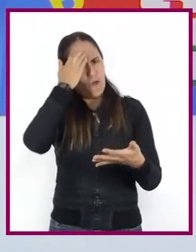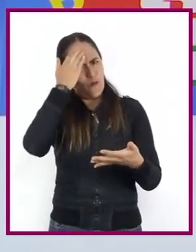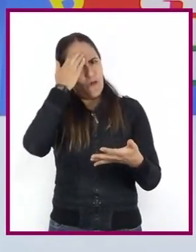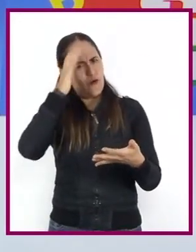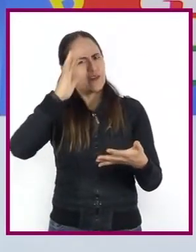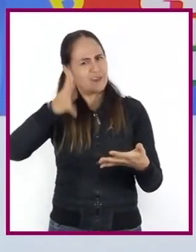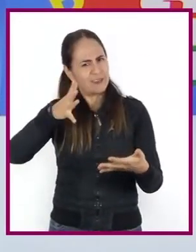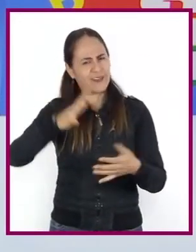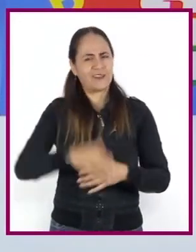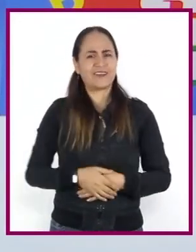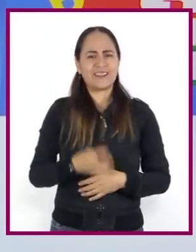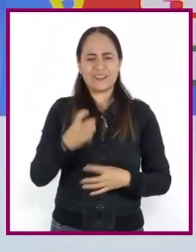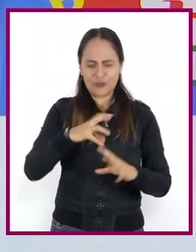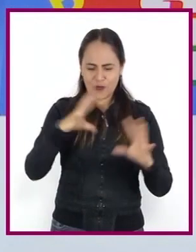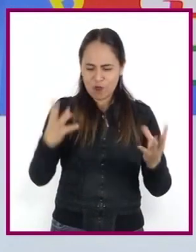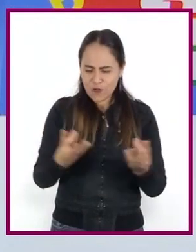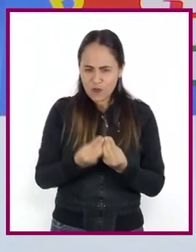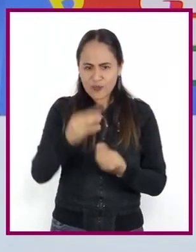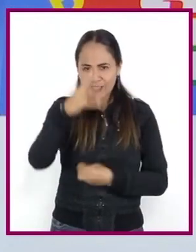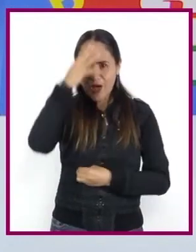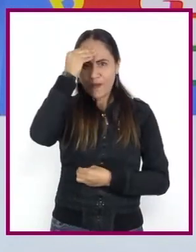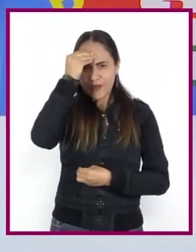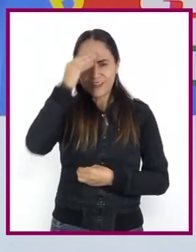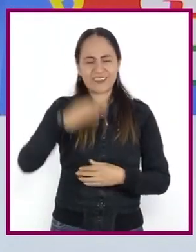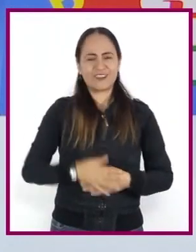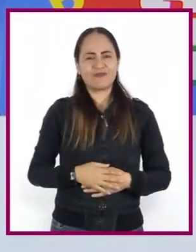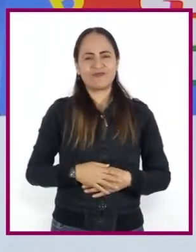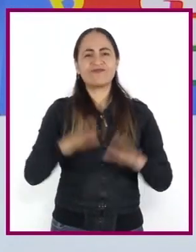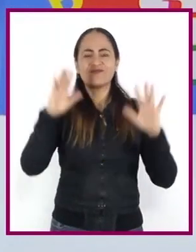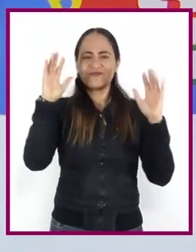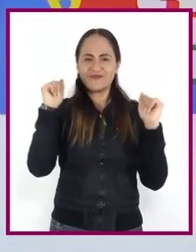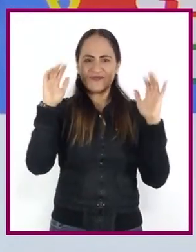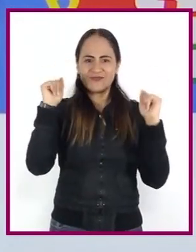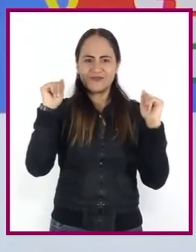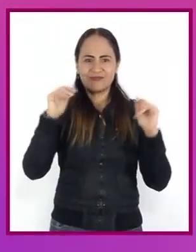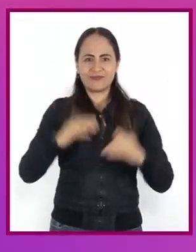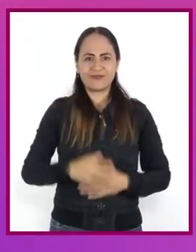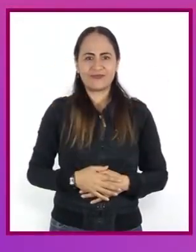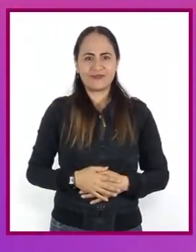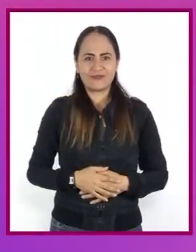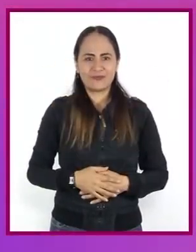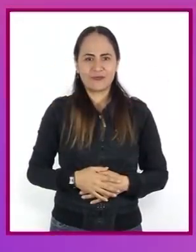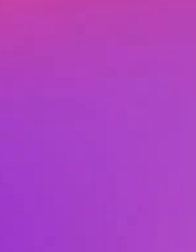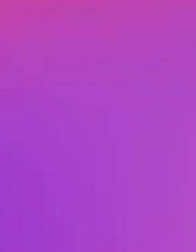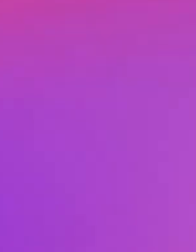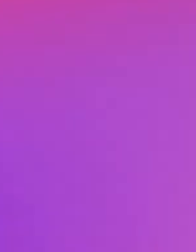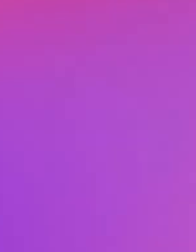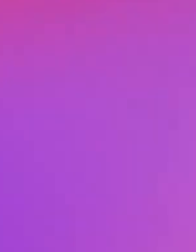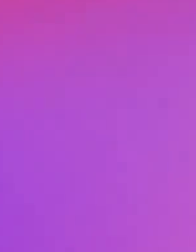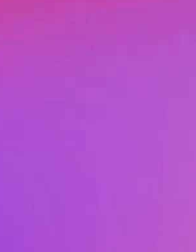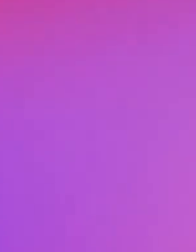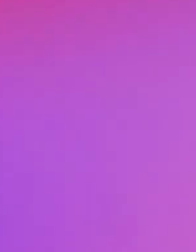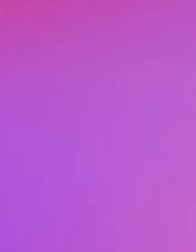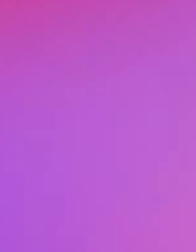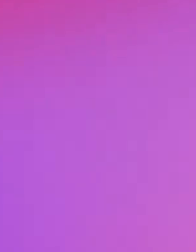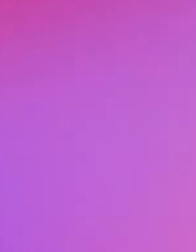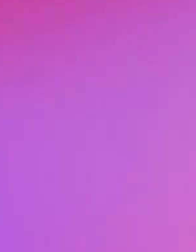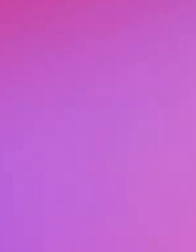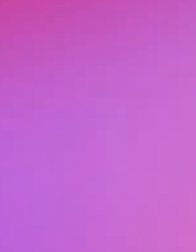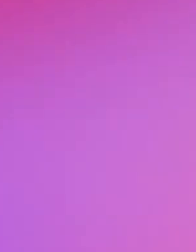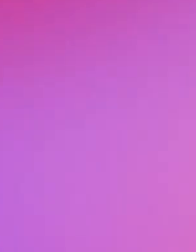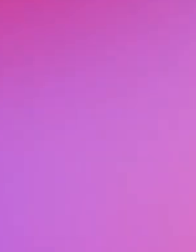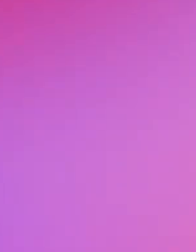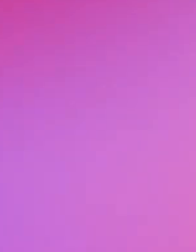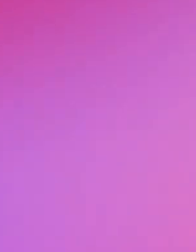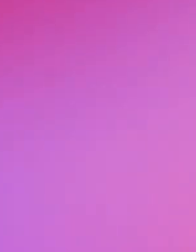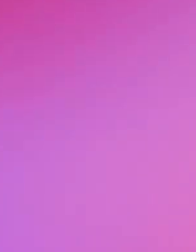algo nuevo juntos. ¡Hasta la próxima! Si tienes dudas o necesitas ayuda,